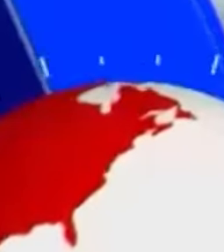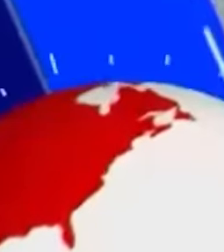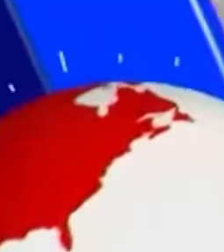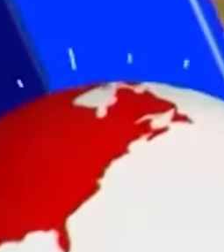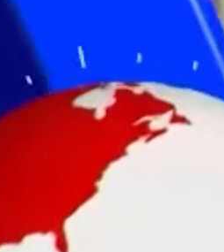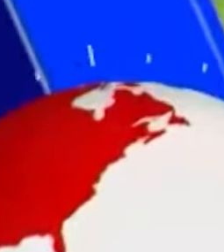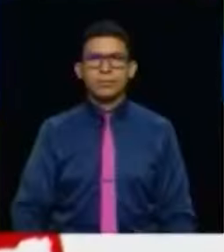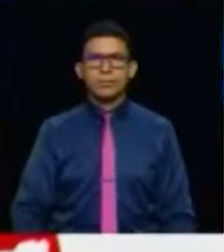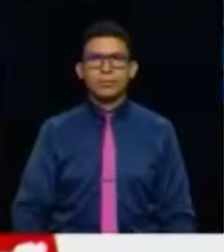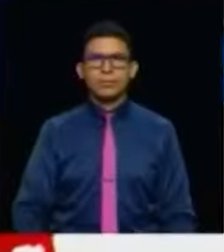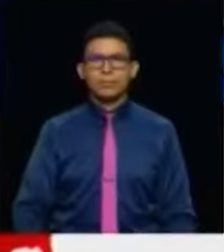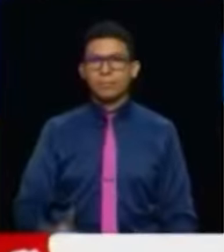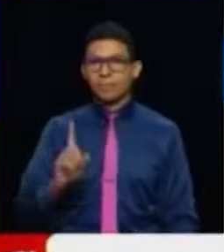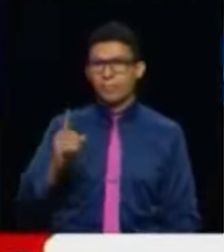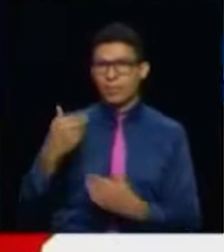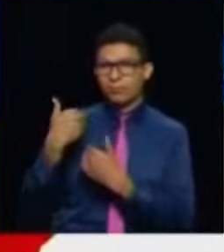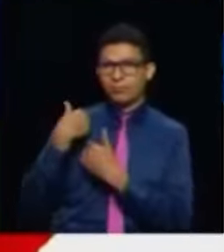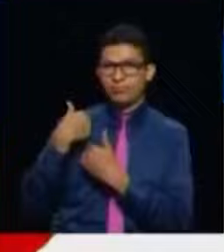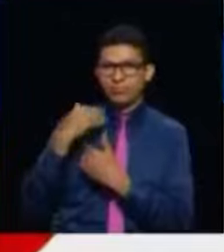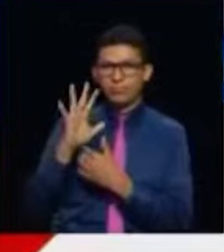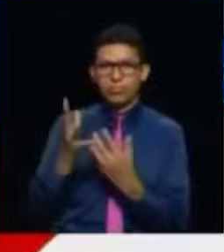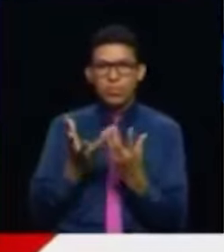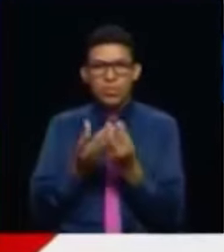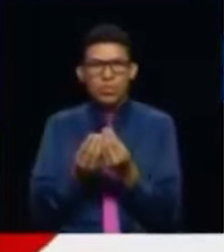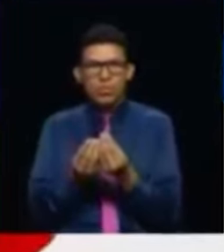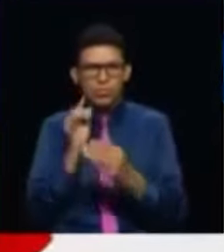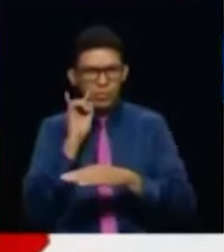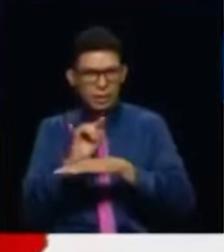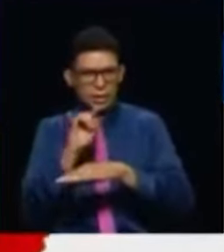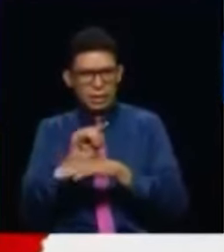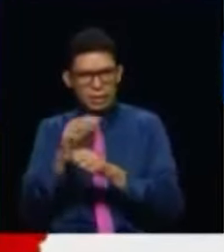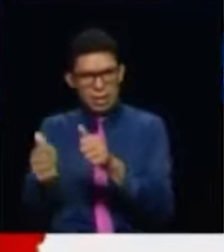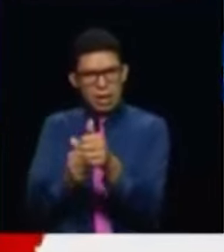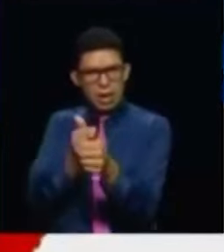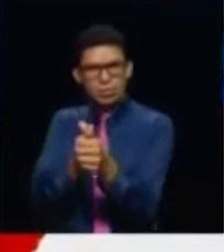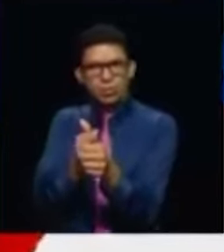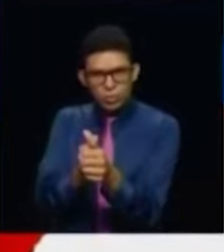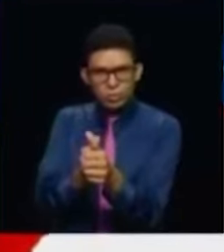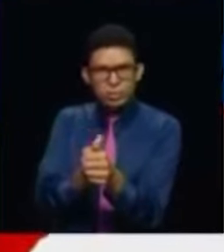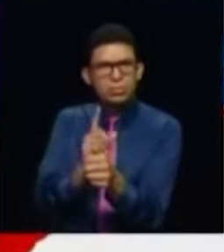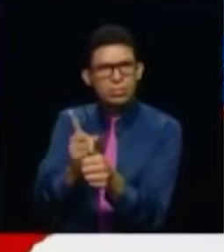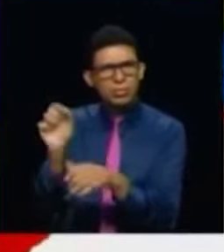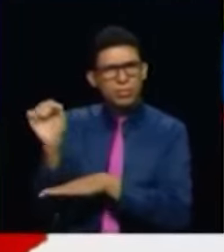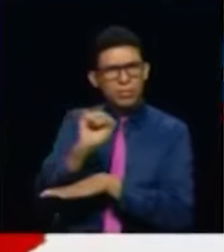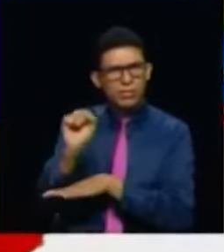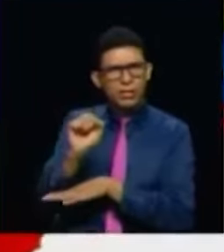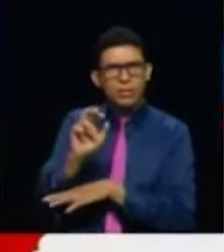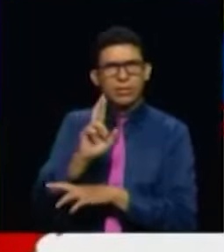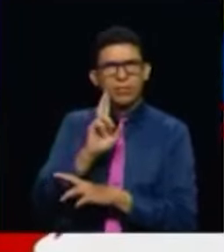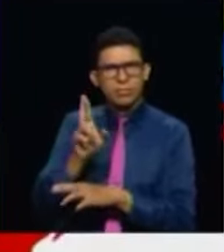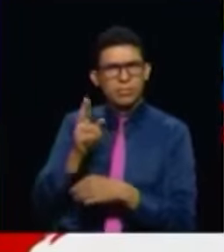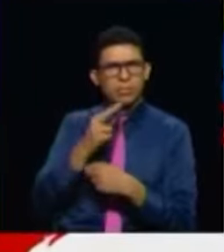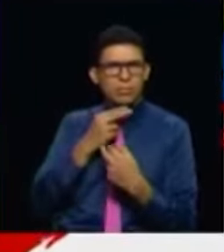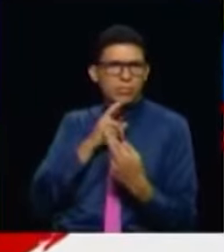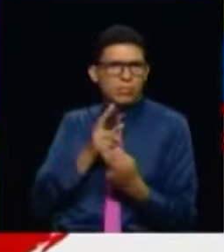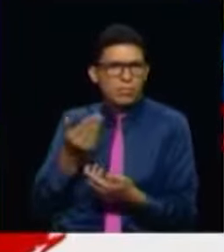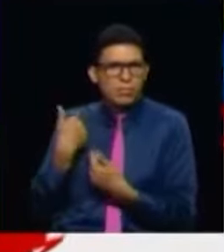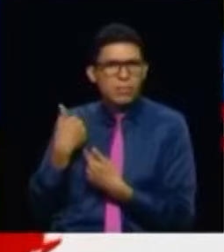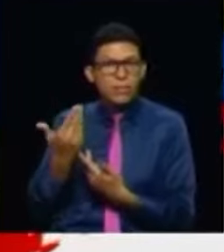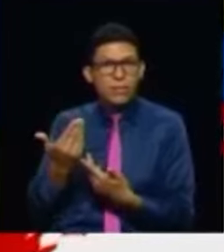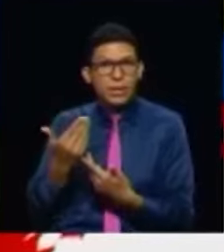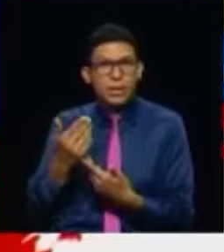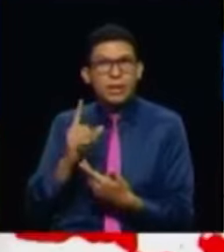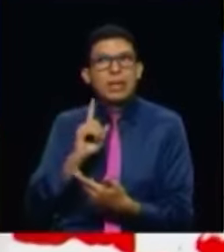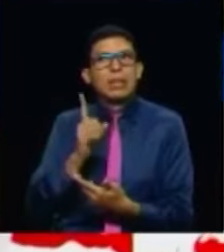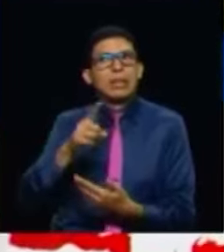Los responsables del esquema y los escoltas responden. La persona que iba coordinando el esquema ha